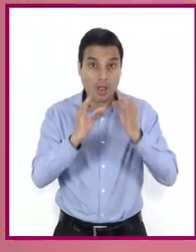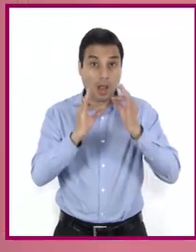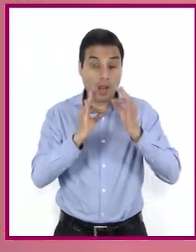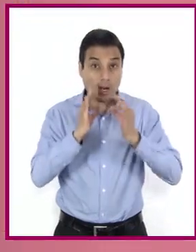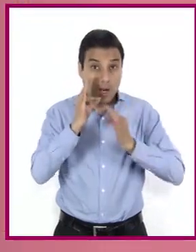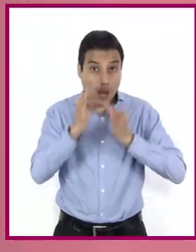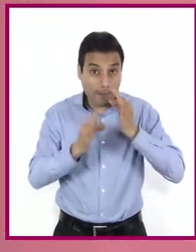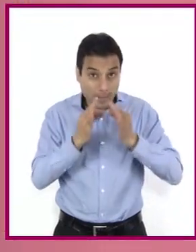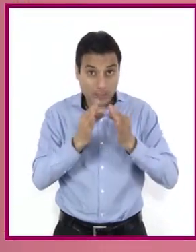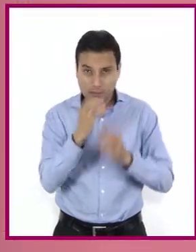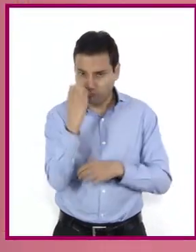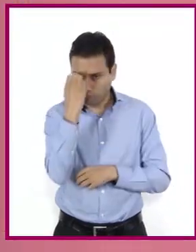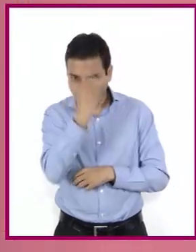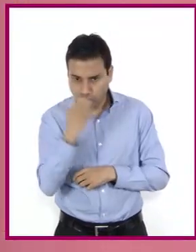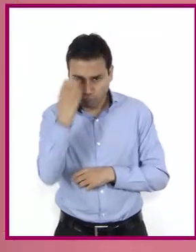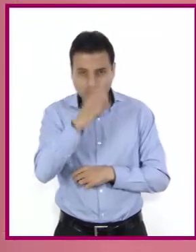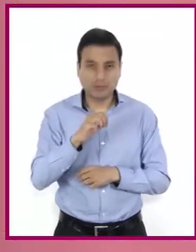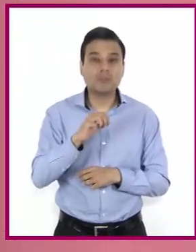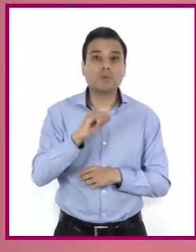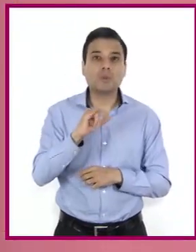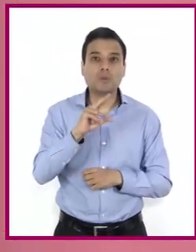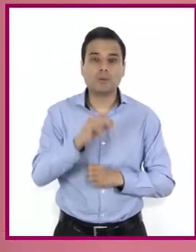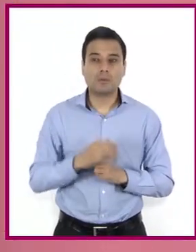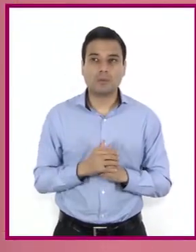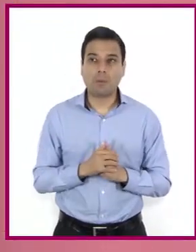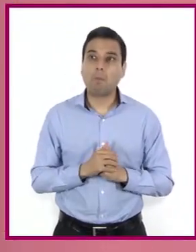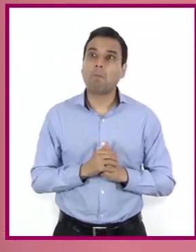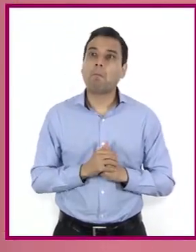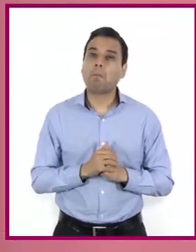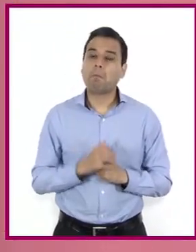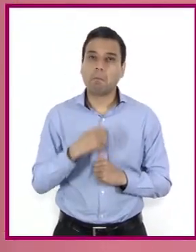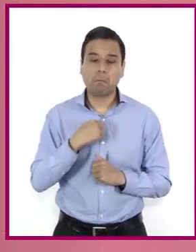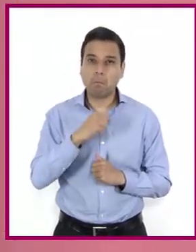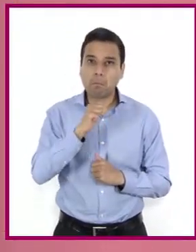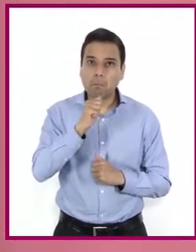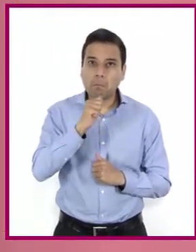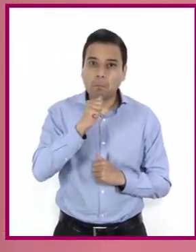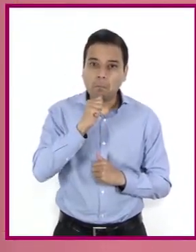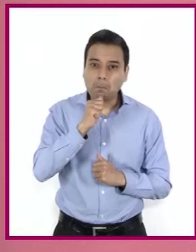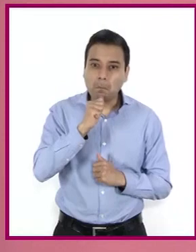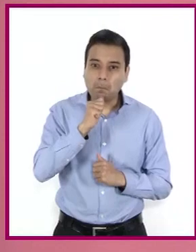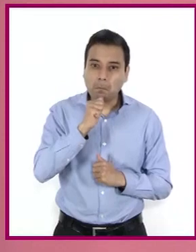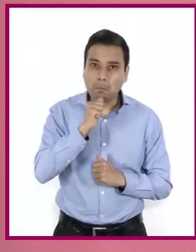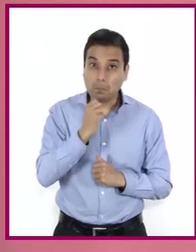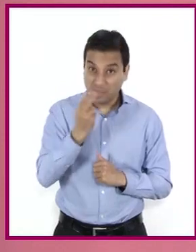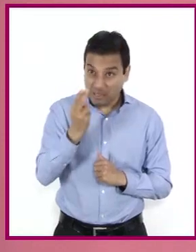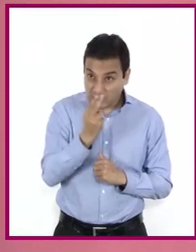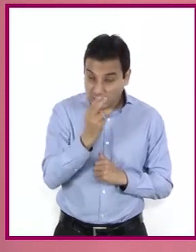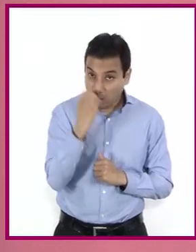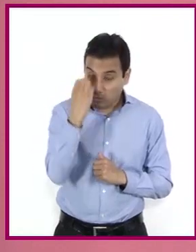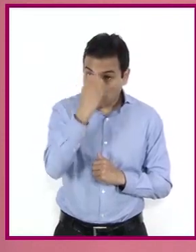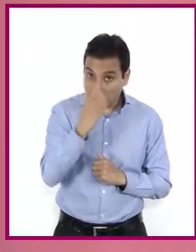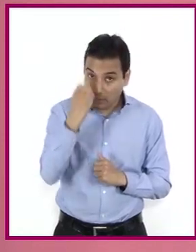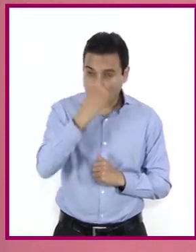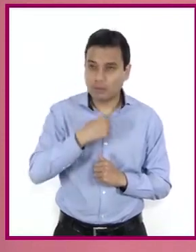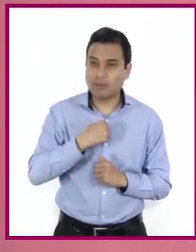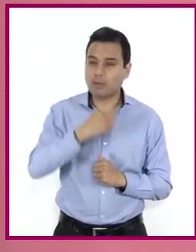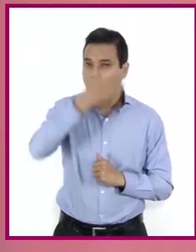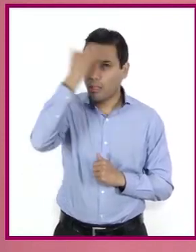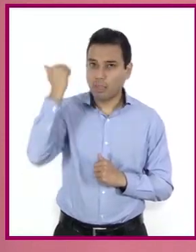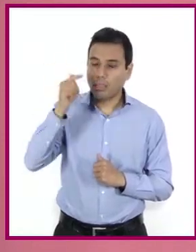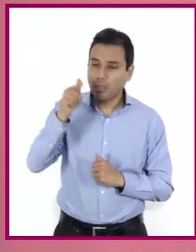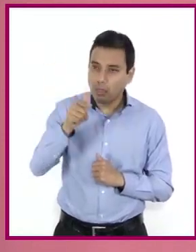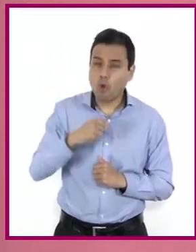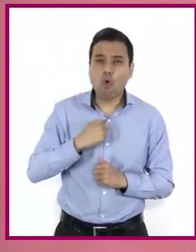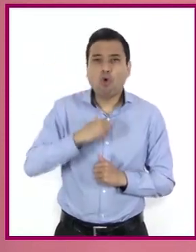campaña? Pues no sabía en ese entonces que debíamos medir el alcance de la campaña escolar. Simplemente